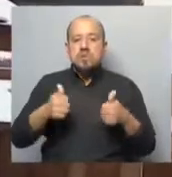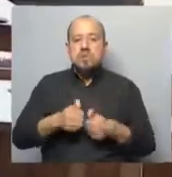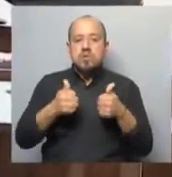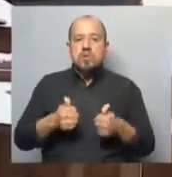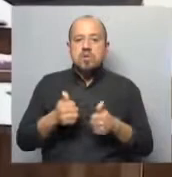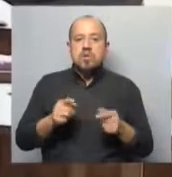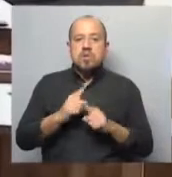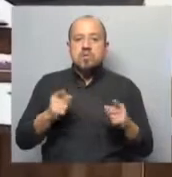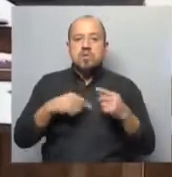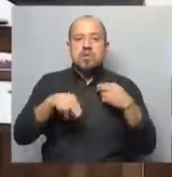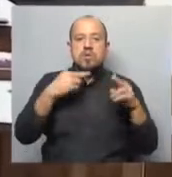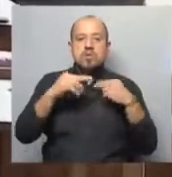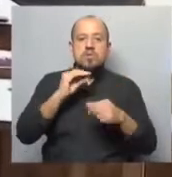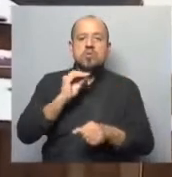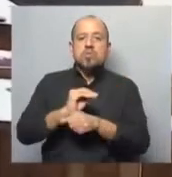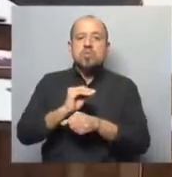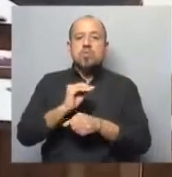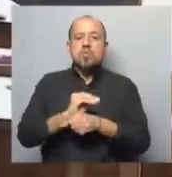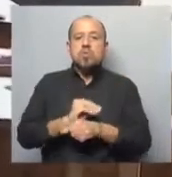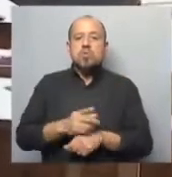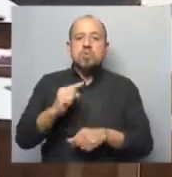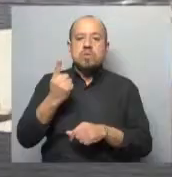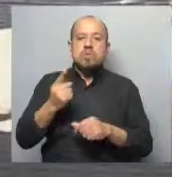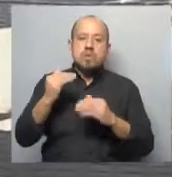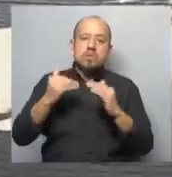no solo gastronómicas, sino culturales, en el primer piso,